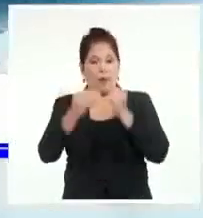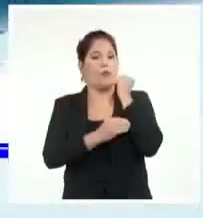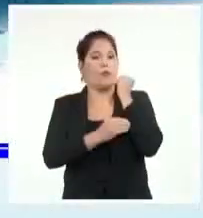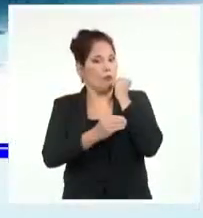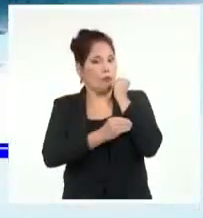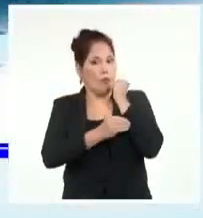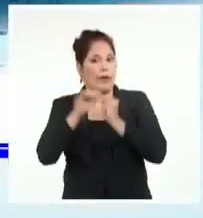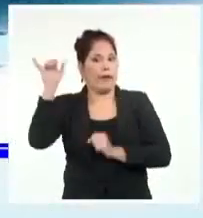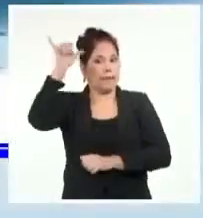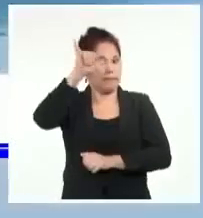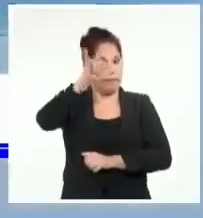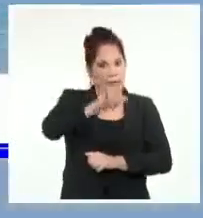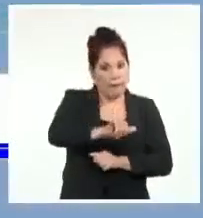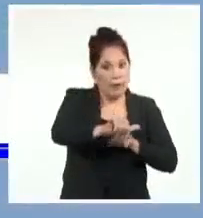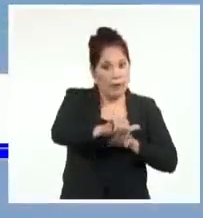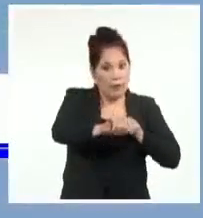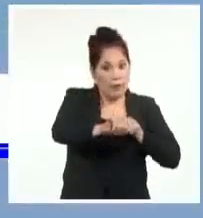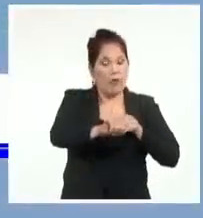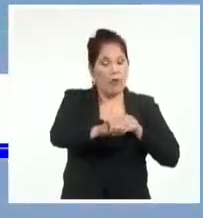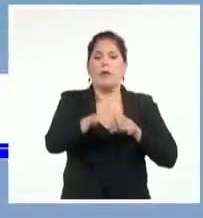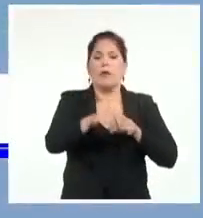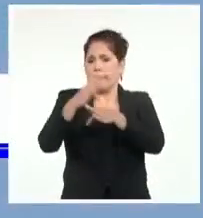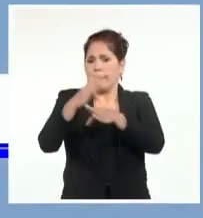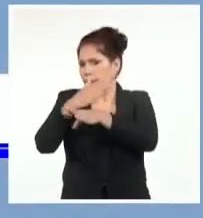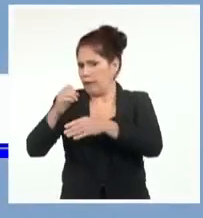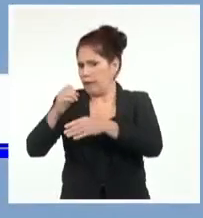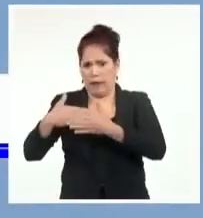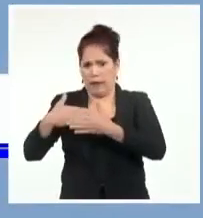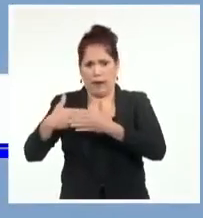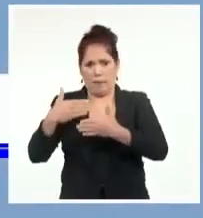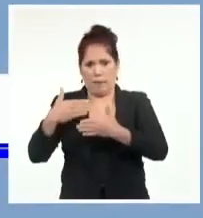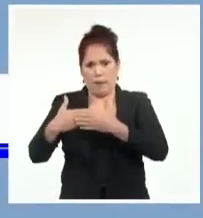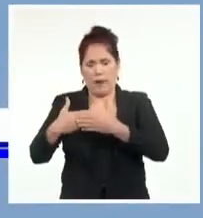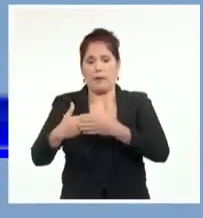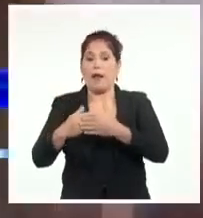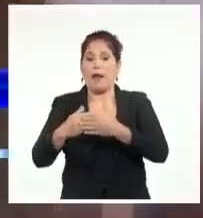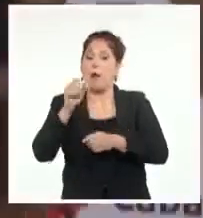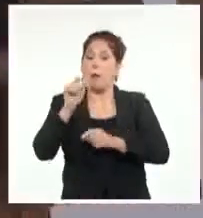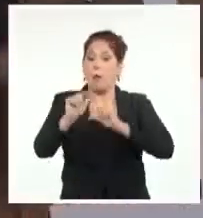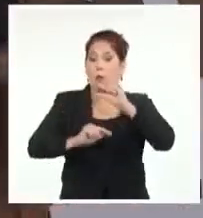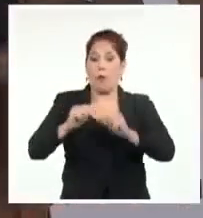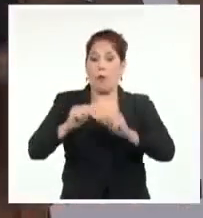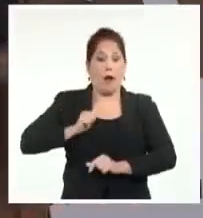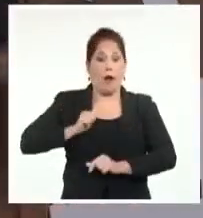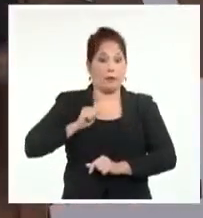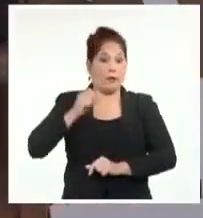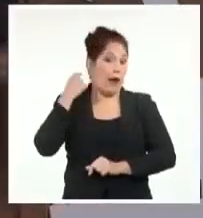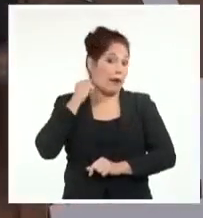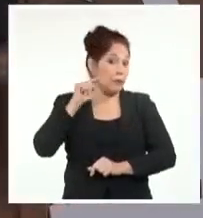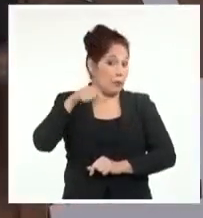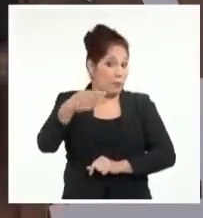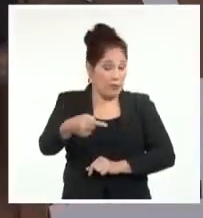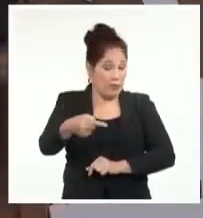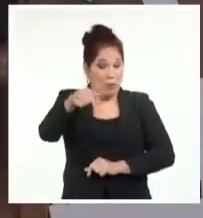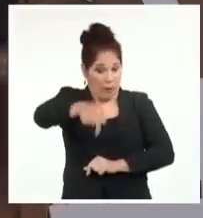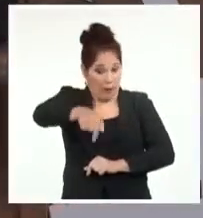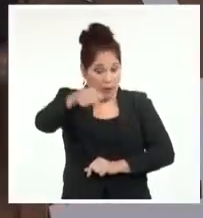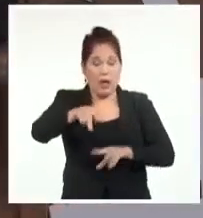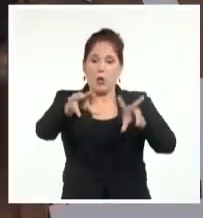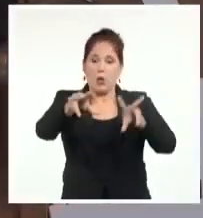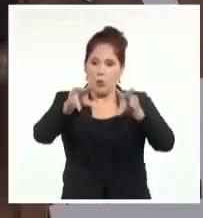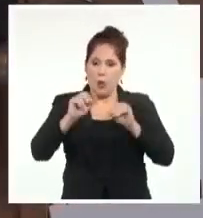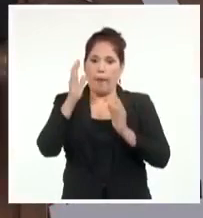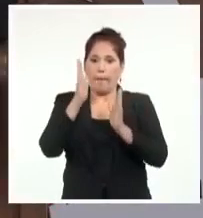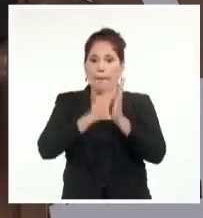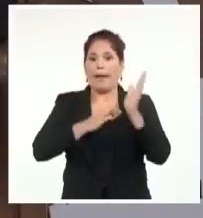Canada, Transat, Sunwing, Olazón Caribesol, y se incorpora en el año 2023 una nueva operación a partir del mes de